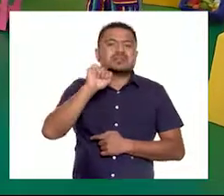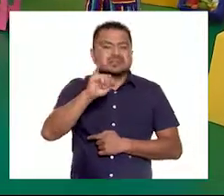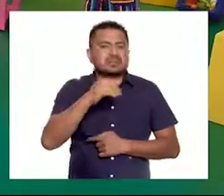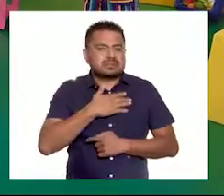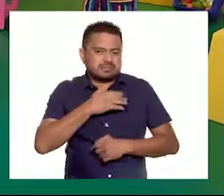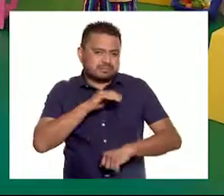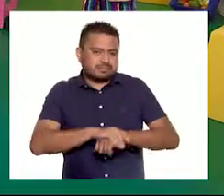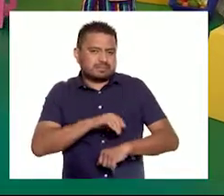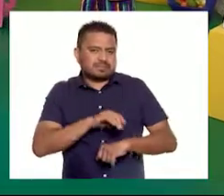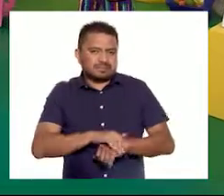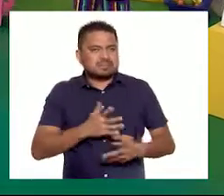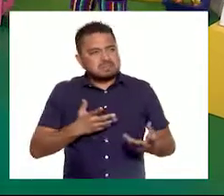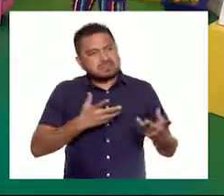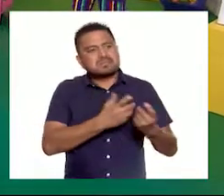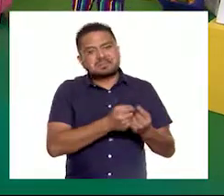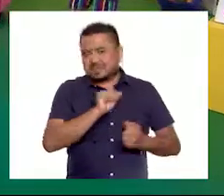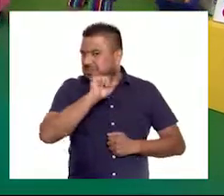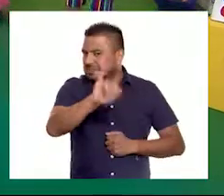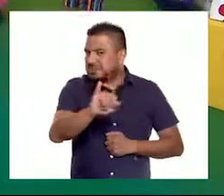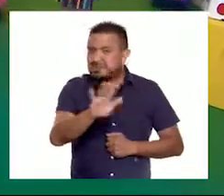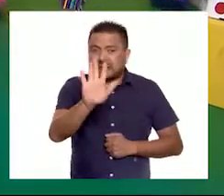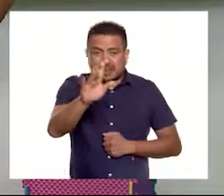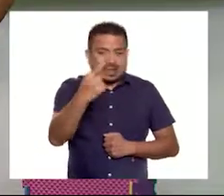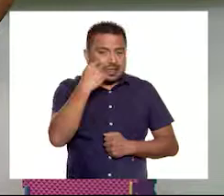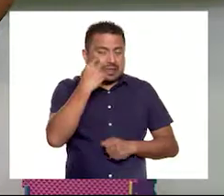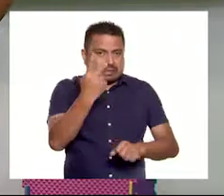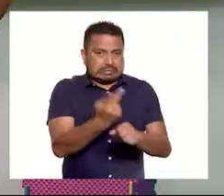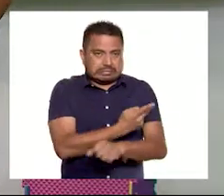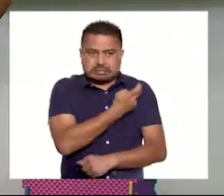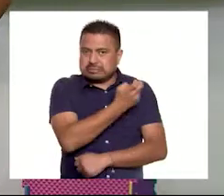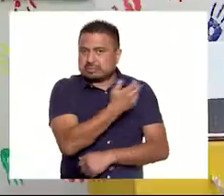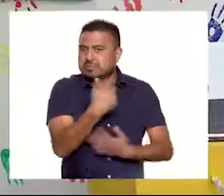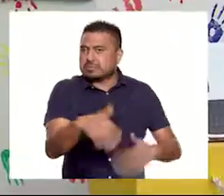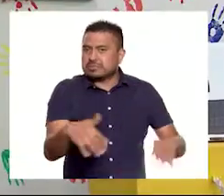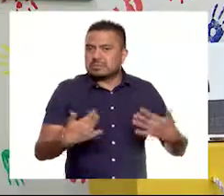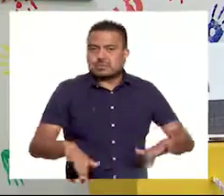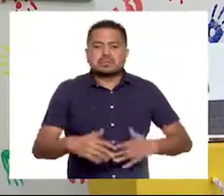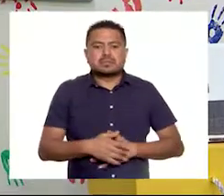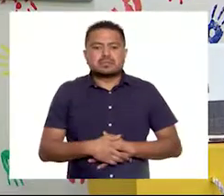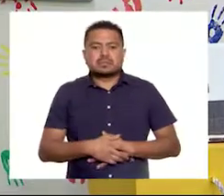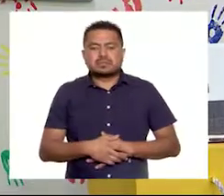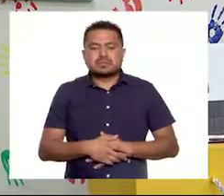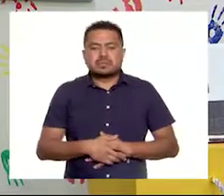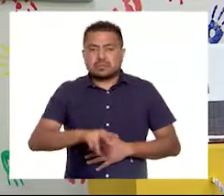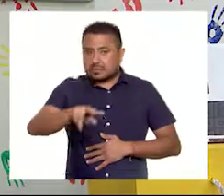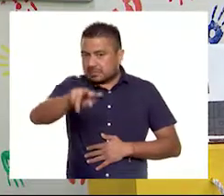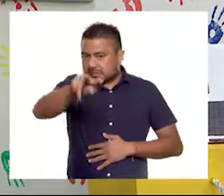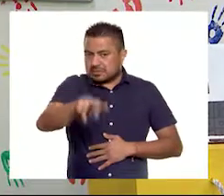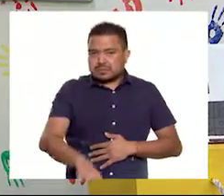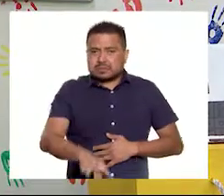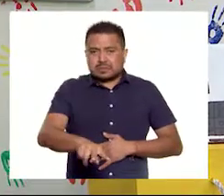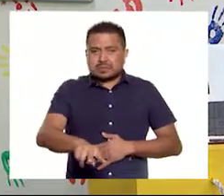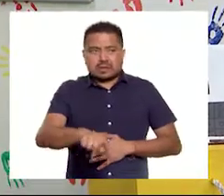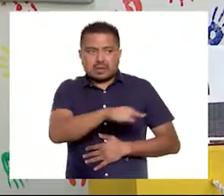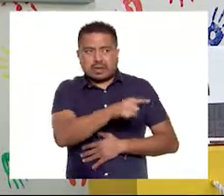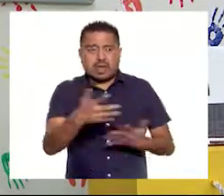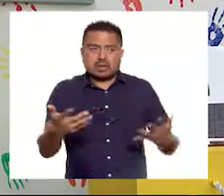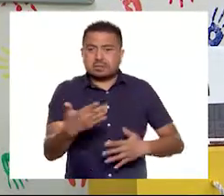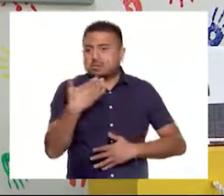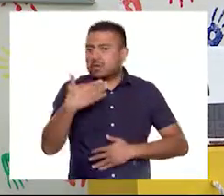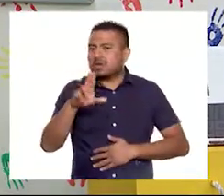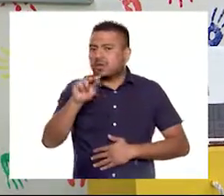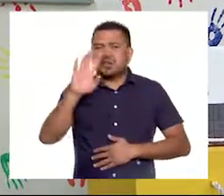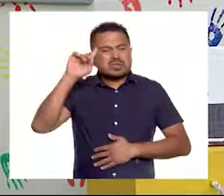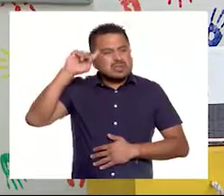es mi cuate. ¿Es tu supercuate? Sí. Oye. Pero fíjate lo que le pasó. Ahí, la verdad, no actuó tan bien porque